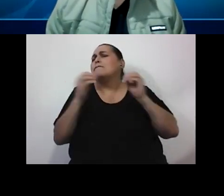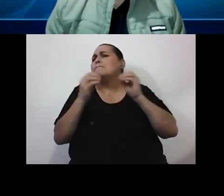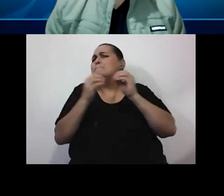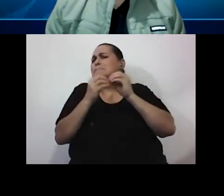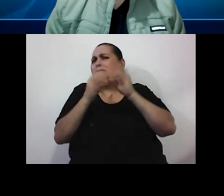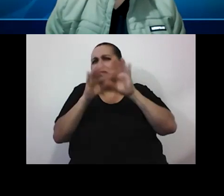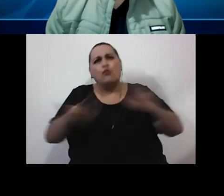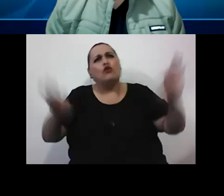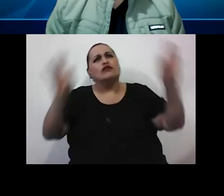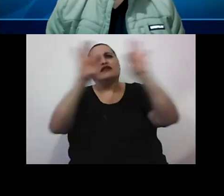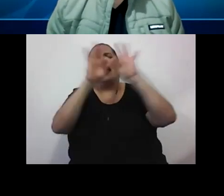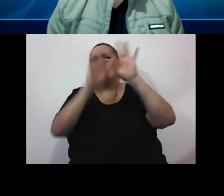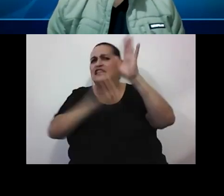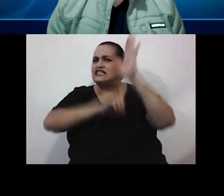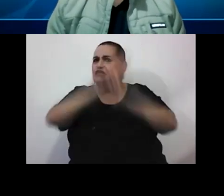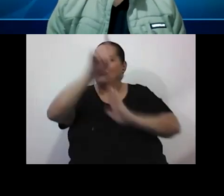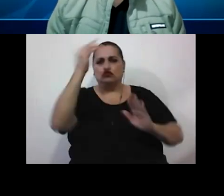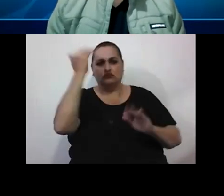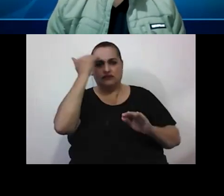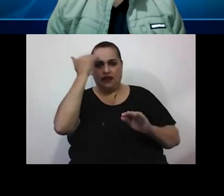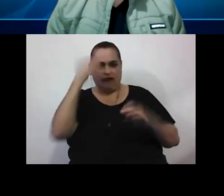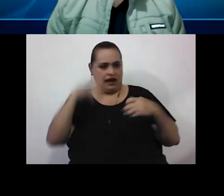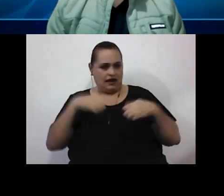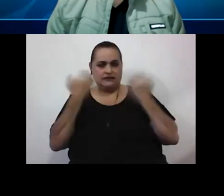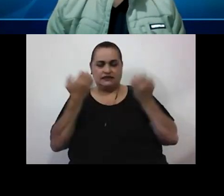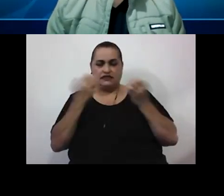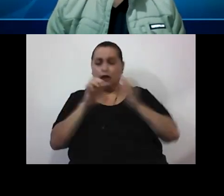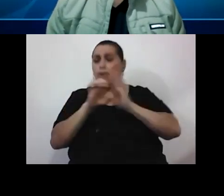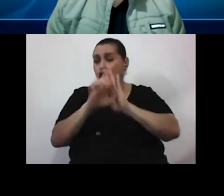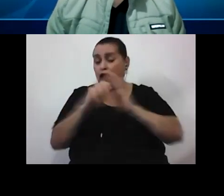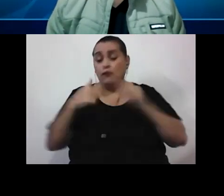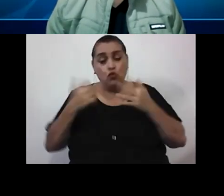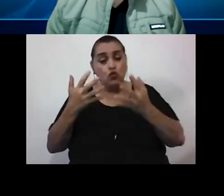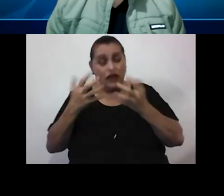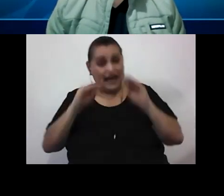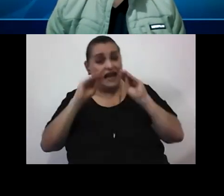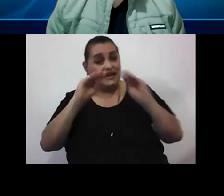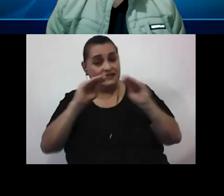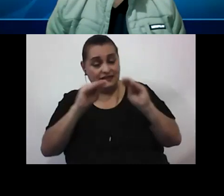el desarrollo cerebral que existe. Por ejemplo, uno quiere enseñar